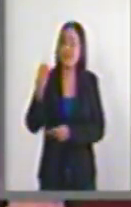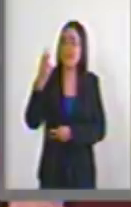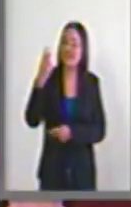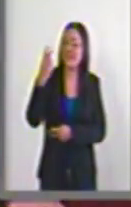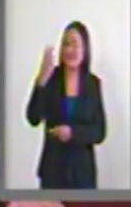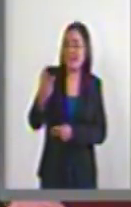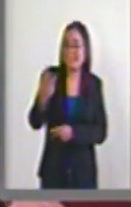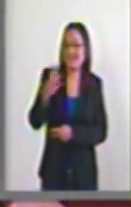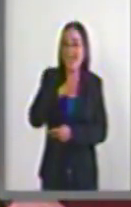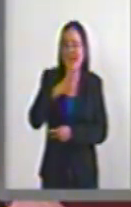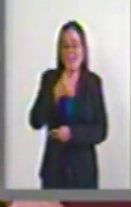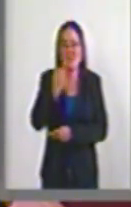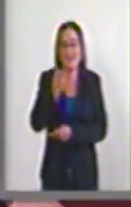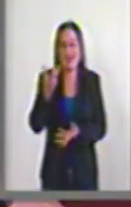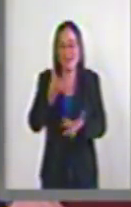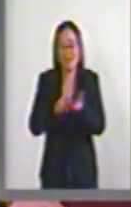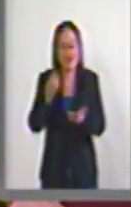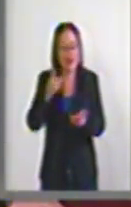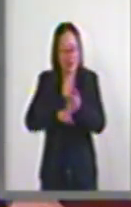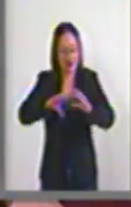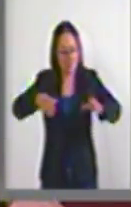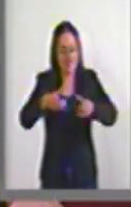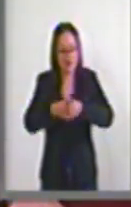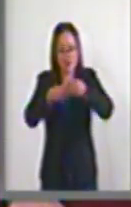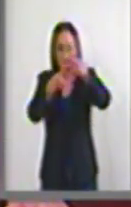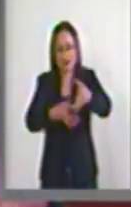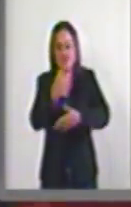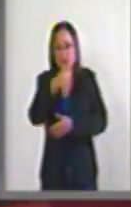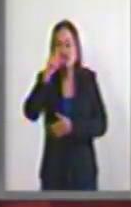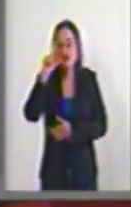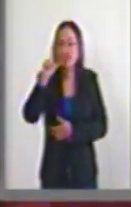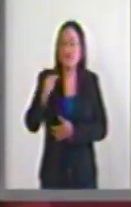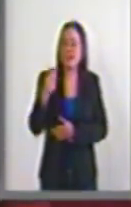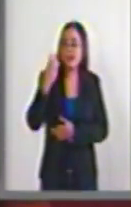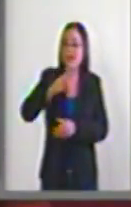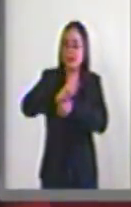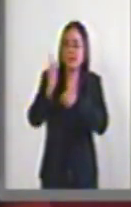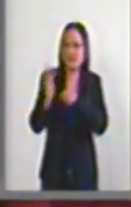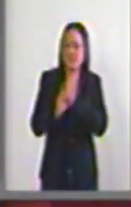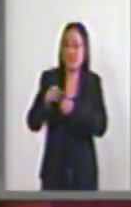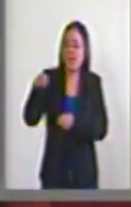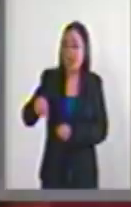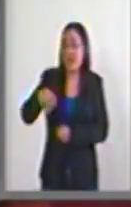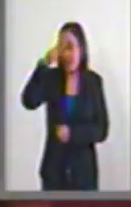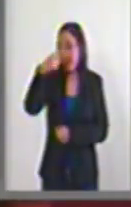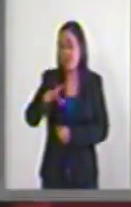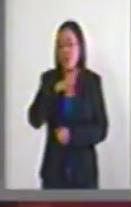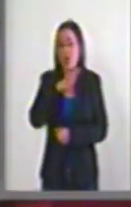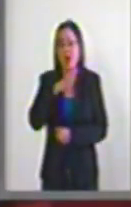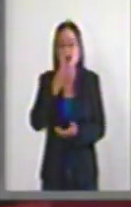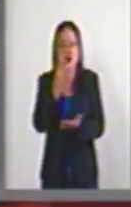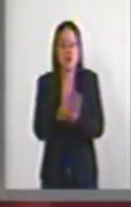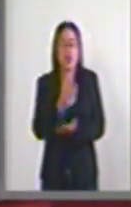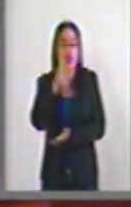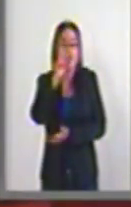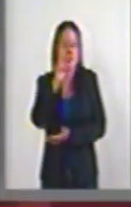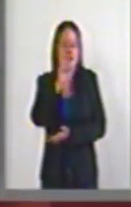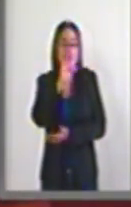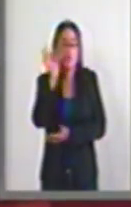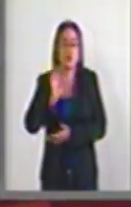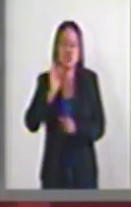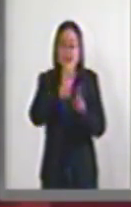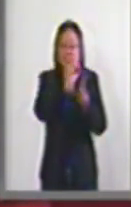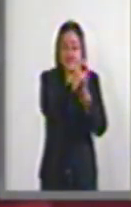de 176 países, al obtener una puntuación de 30 sobre 100 en una escala donde el